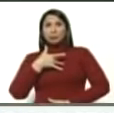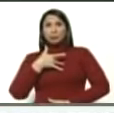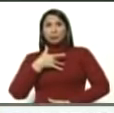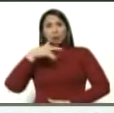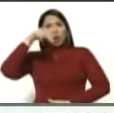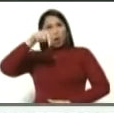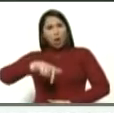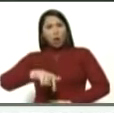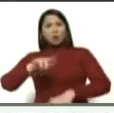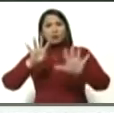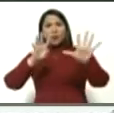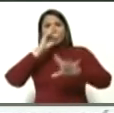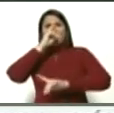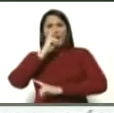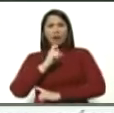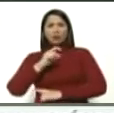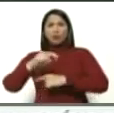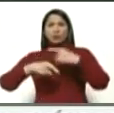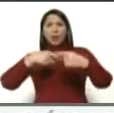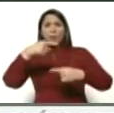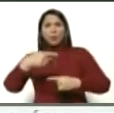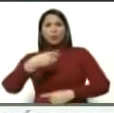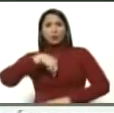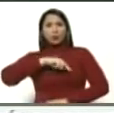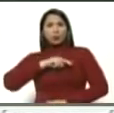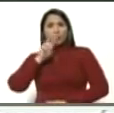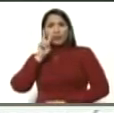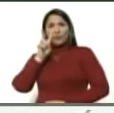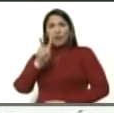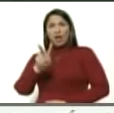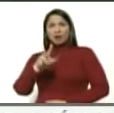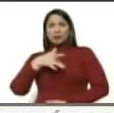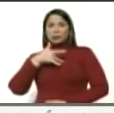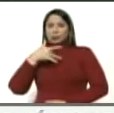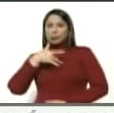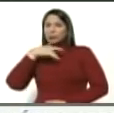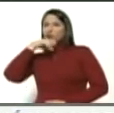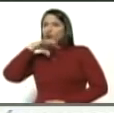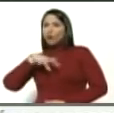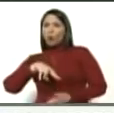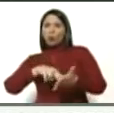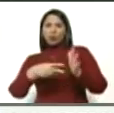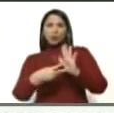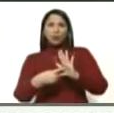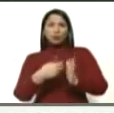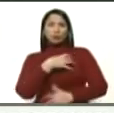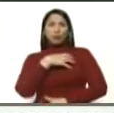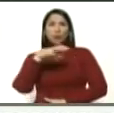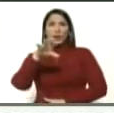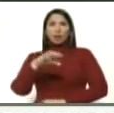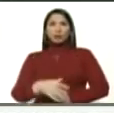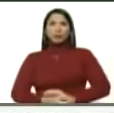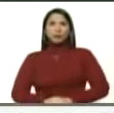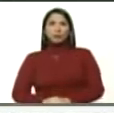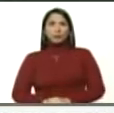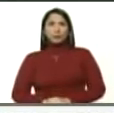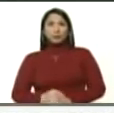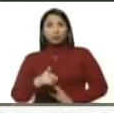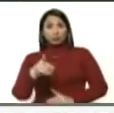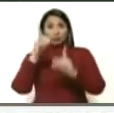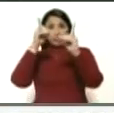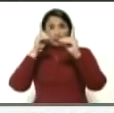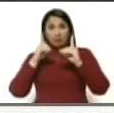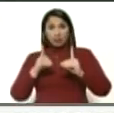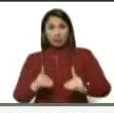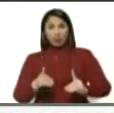Hoy, 9 años más tarde, estamos viendo el sentido histórico, soberano de esa decisión, que